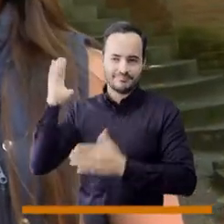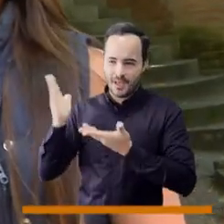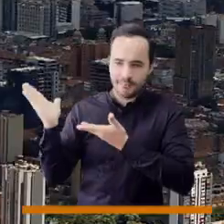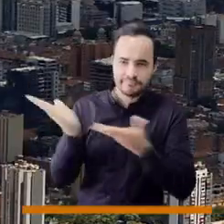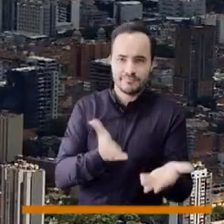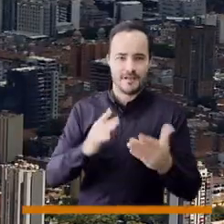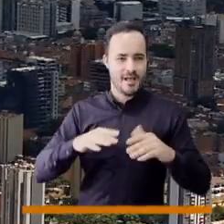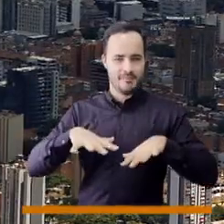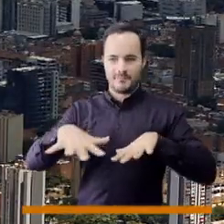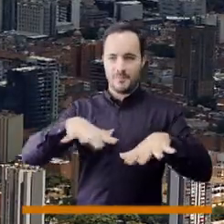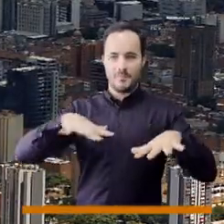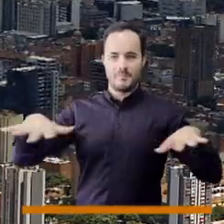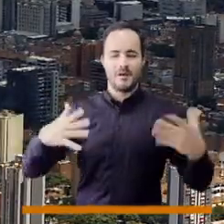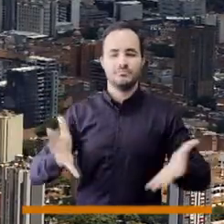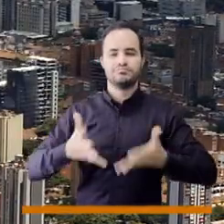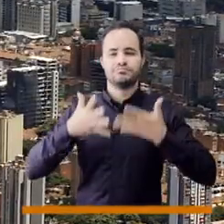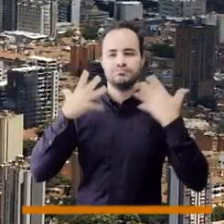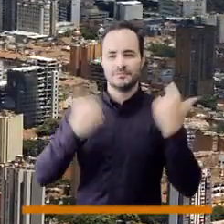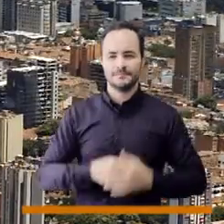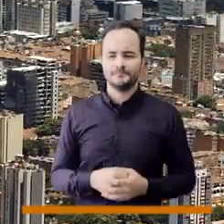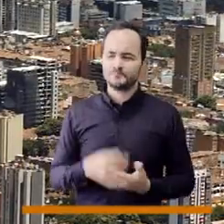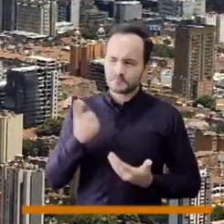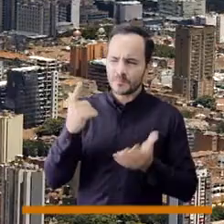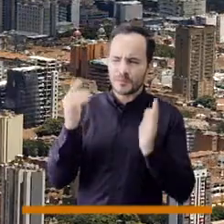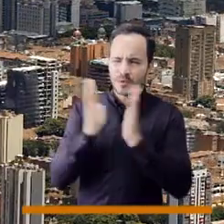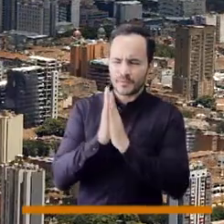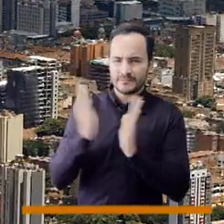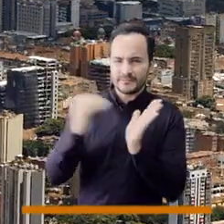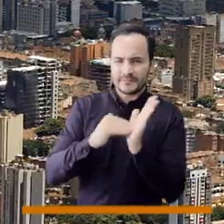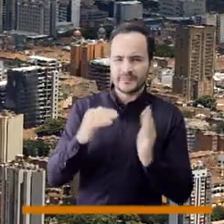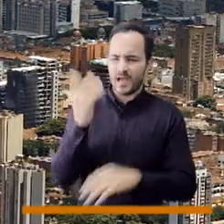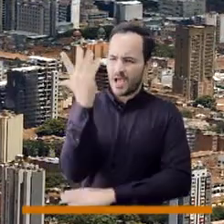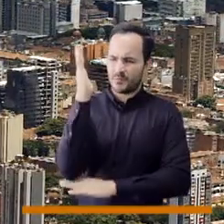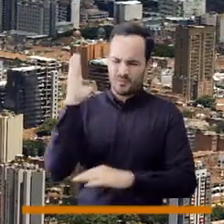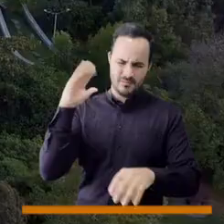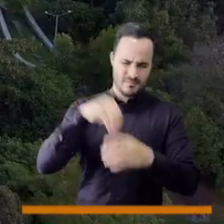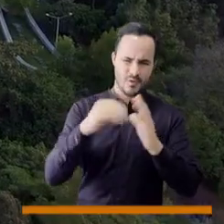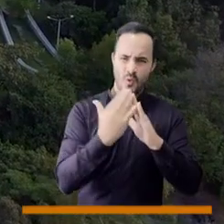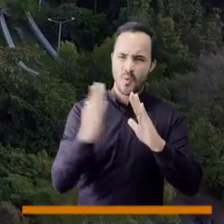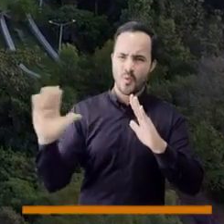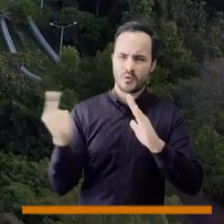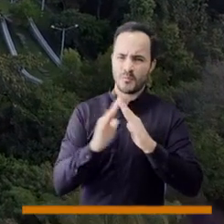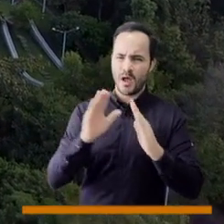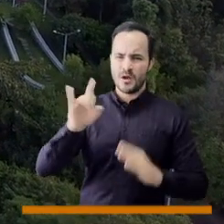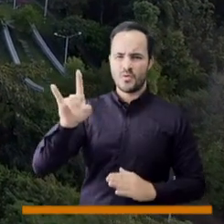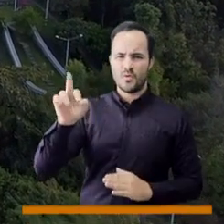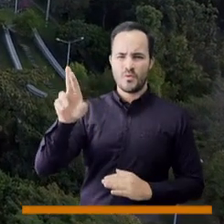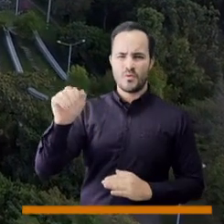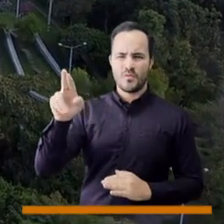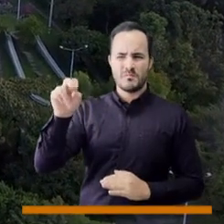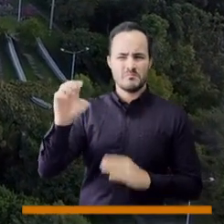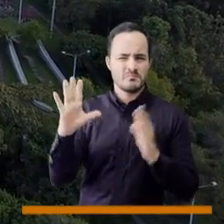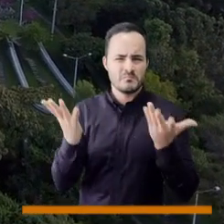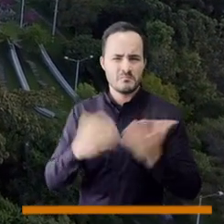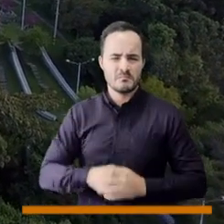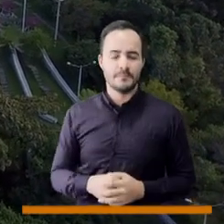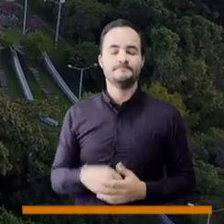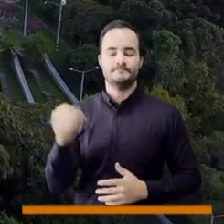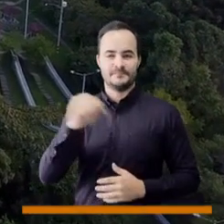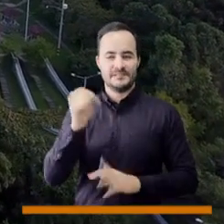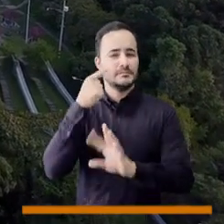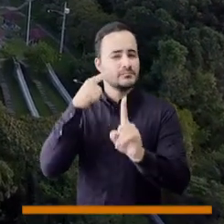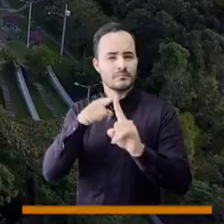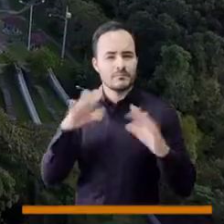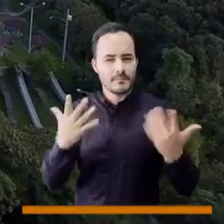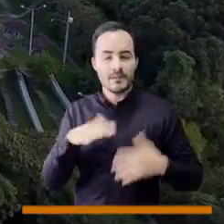espacios públicos. Mauricio, explícanos un poquito más ese concepto de árbol urbano. Bueno, mira, la idea con el árbol urbano